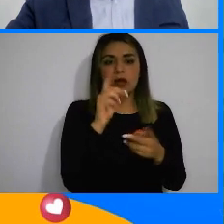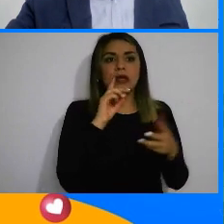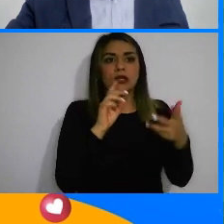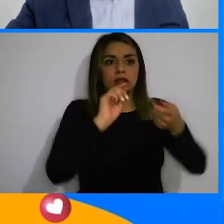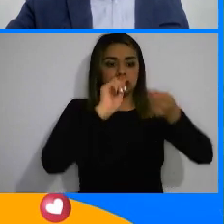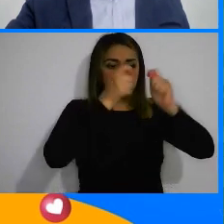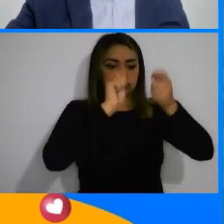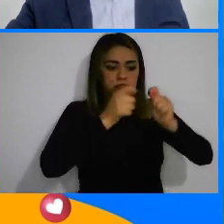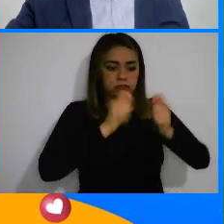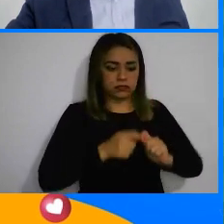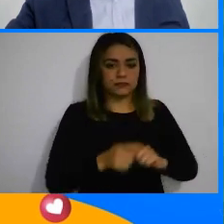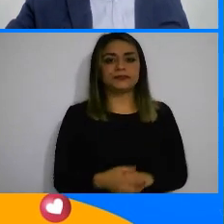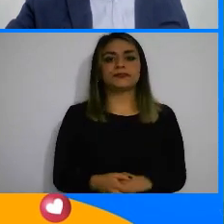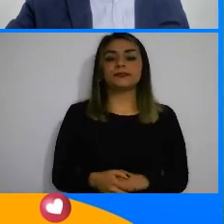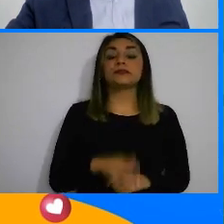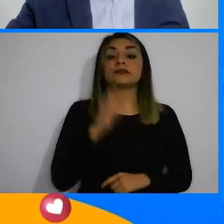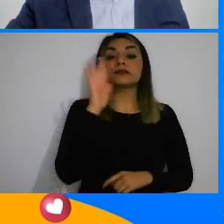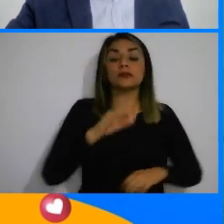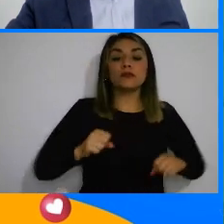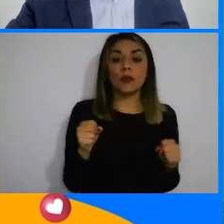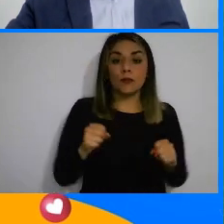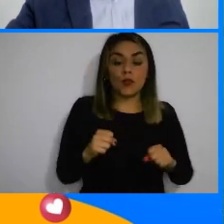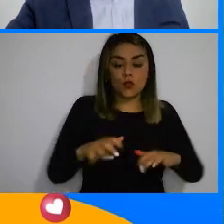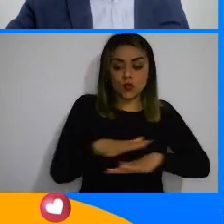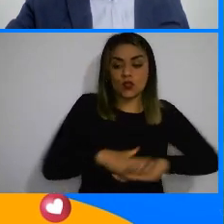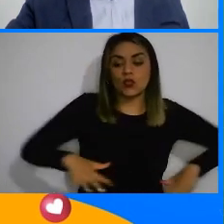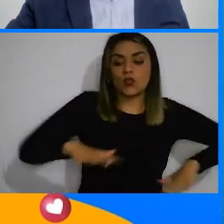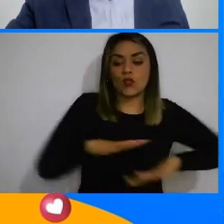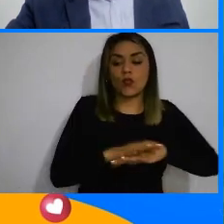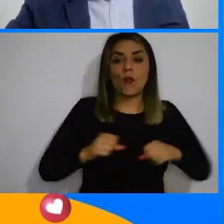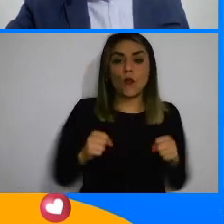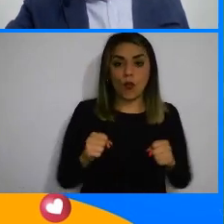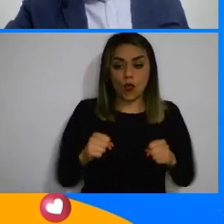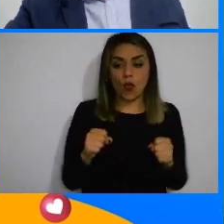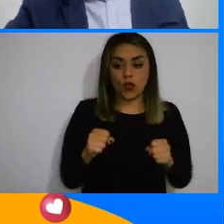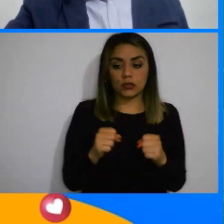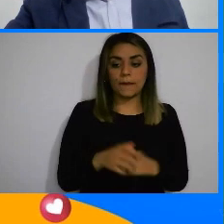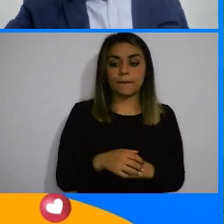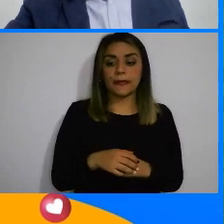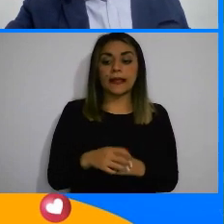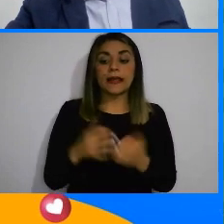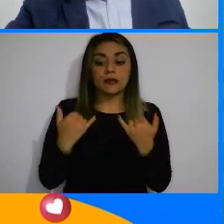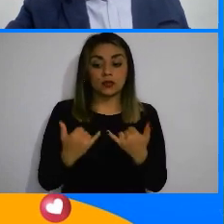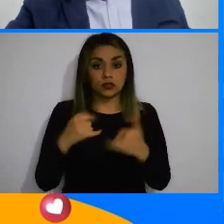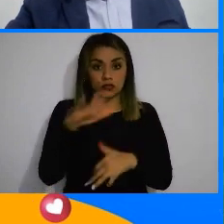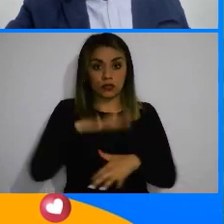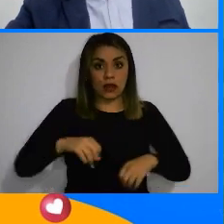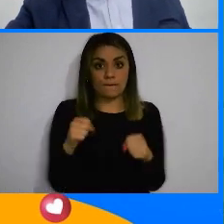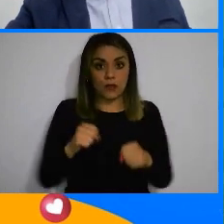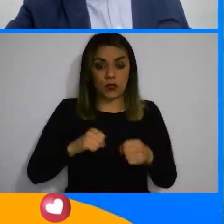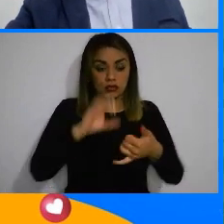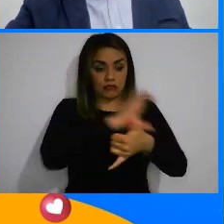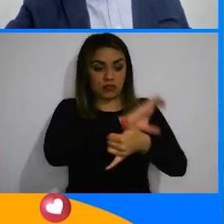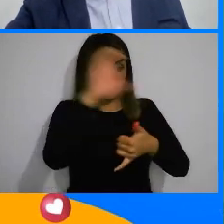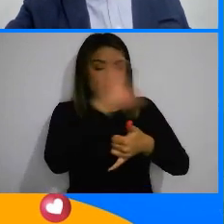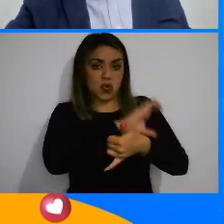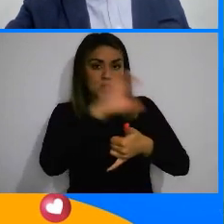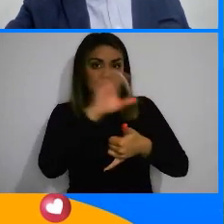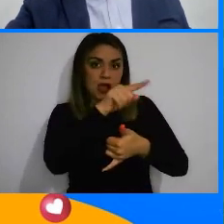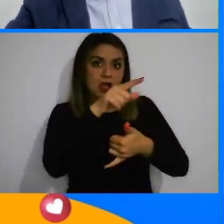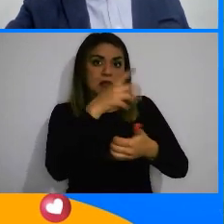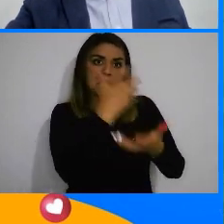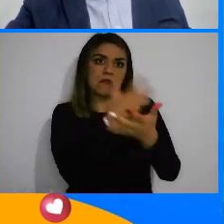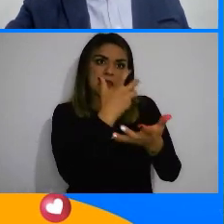las condiciones. Bogotá, en este momento aquí, todos, bueno, los que estamos aquí en Bogotá, los que están en la costa, pues están en un